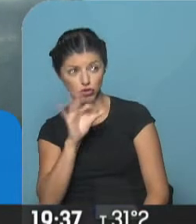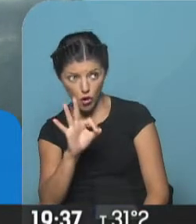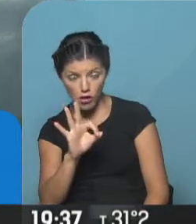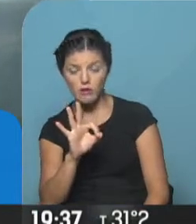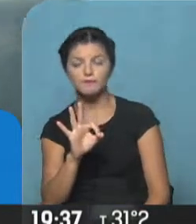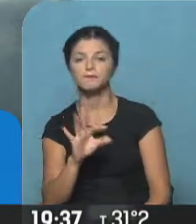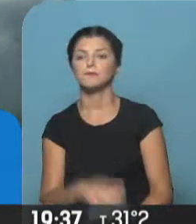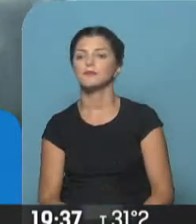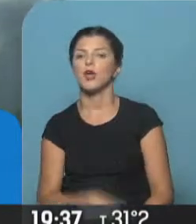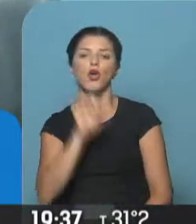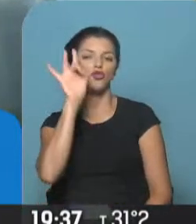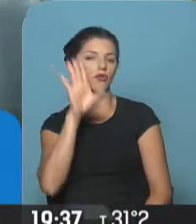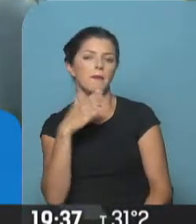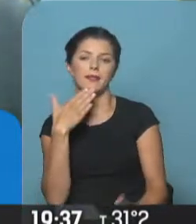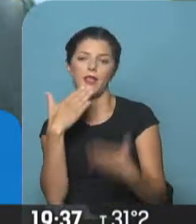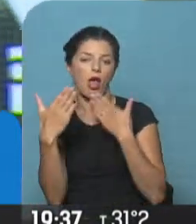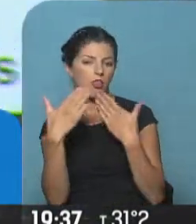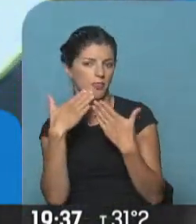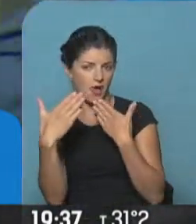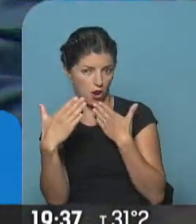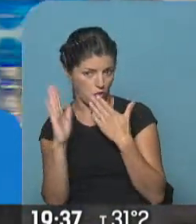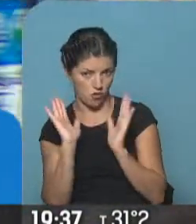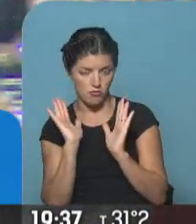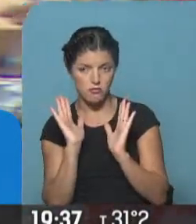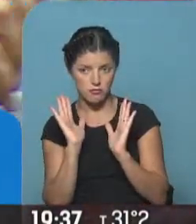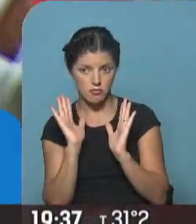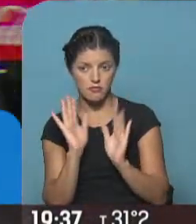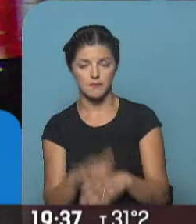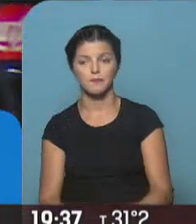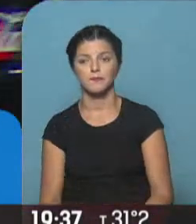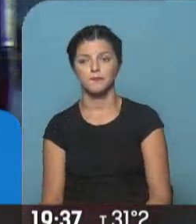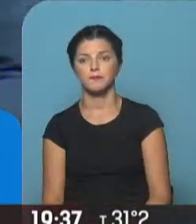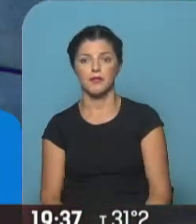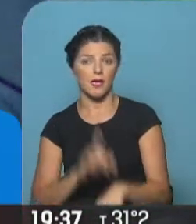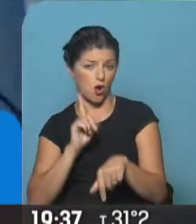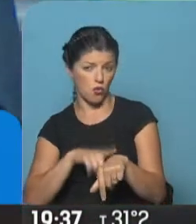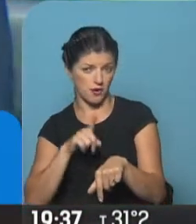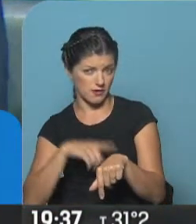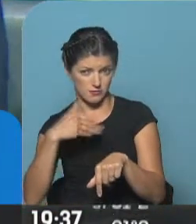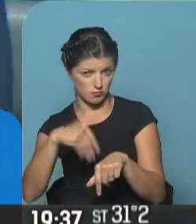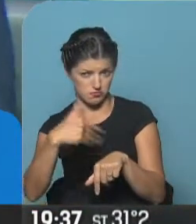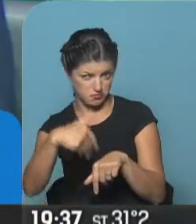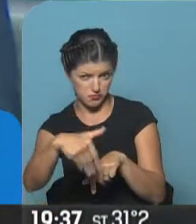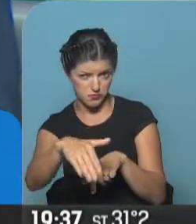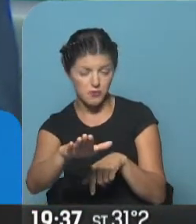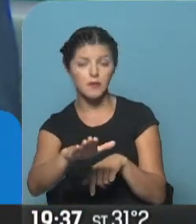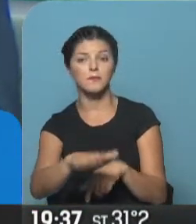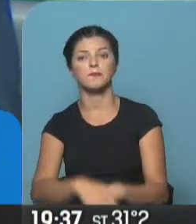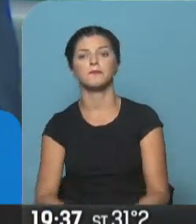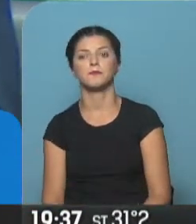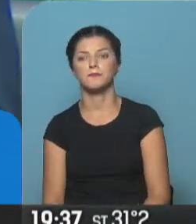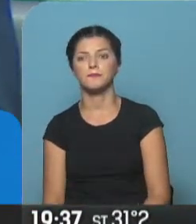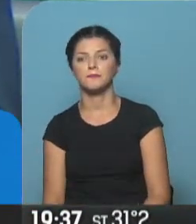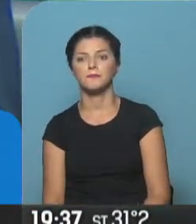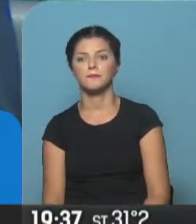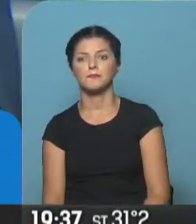simplemente hubo conversaciones y en las próximas horas vamos a hacer una